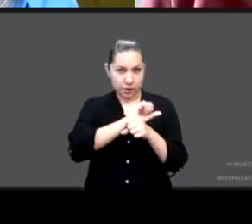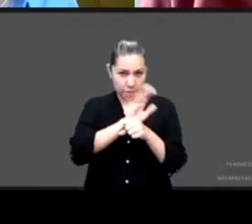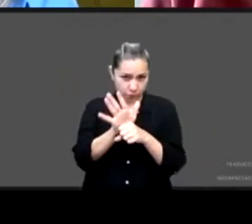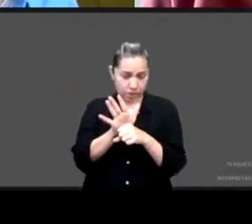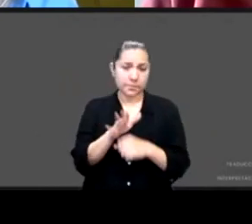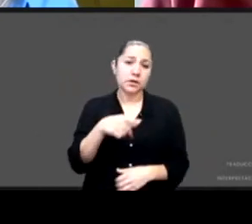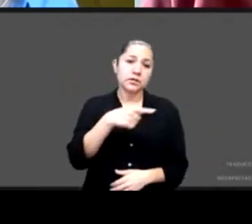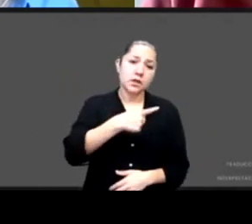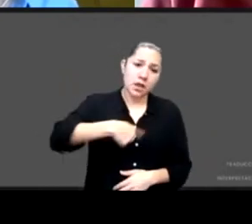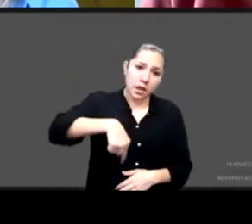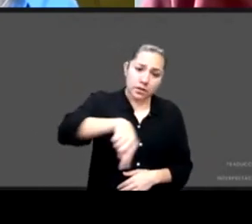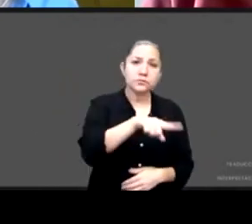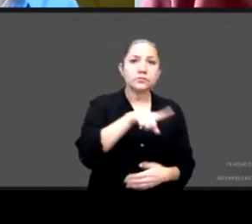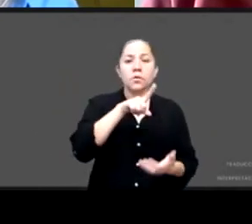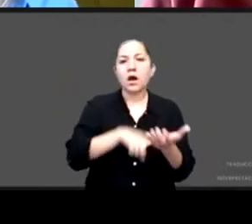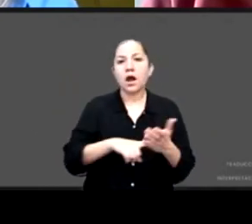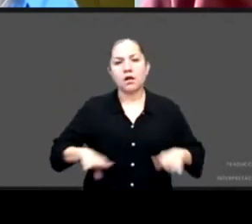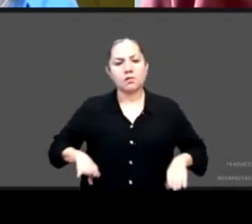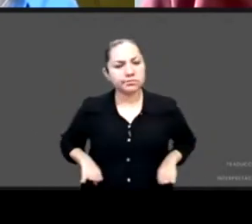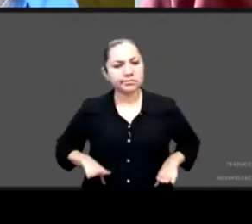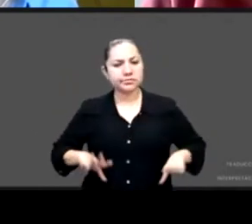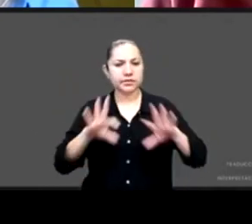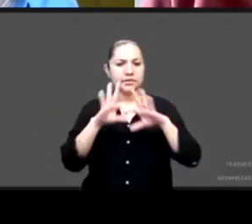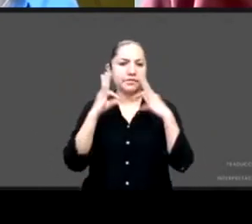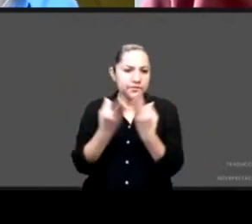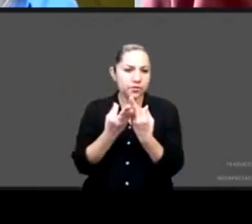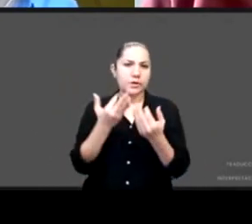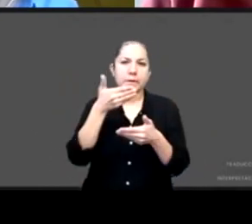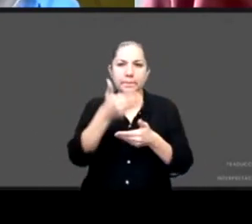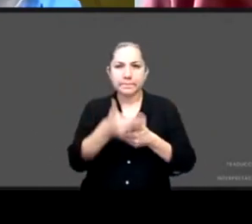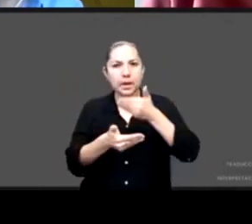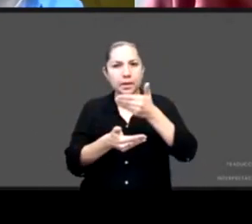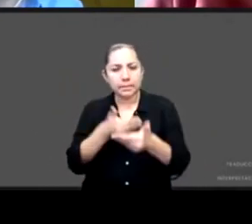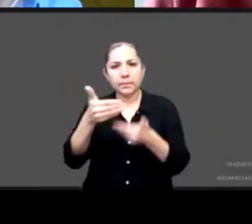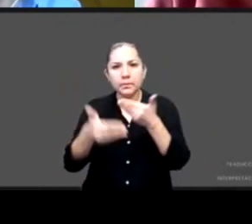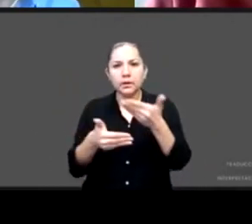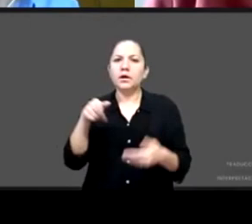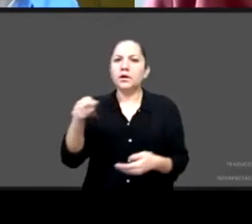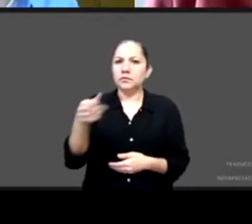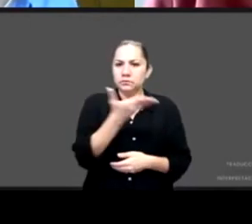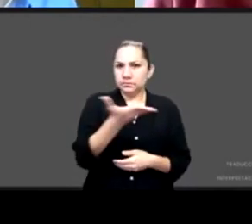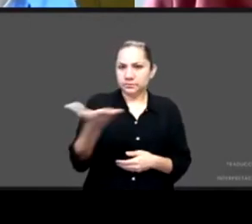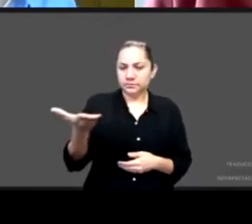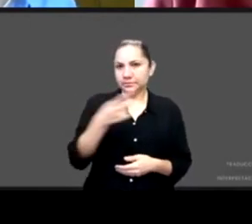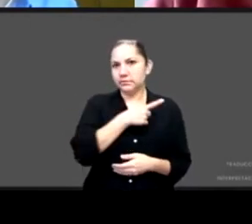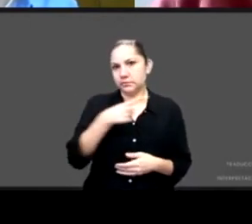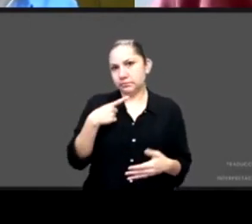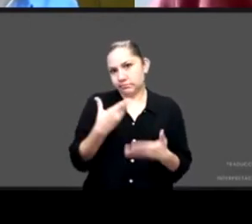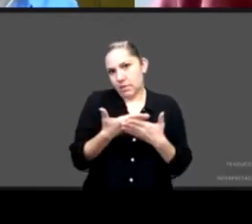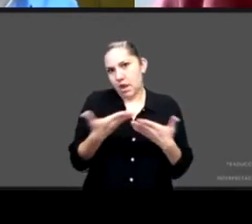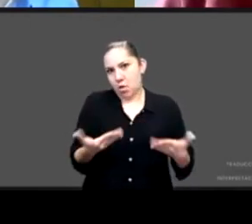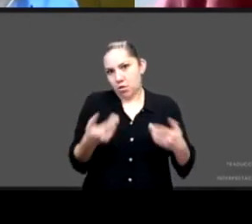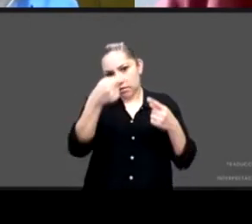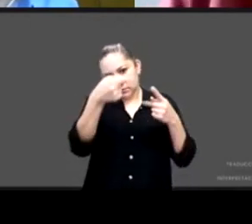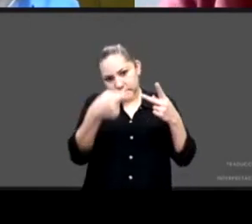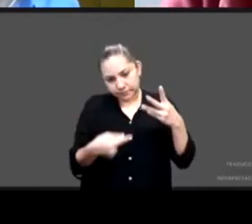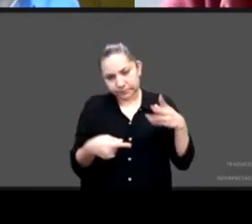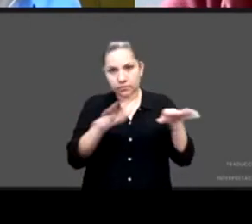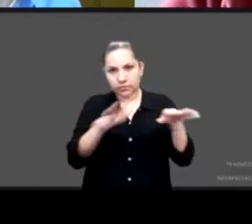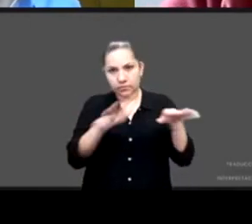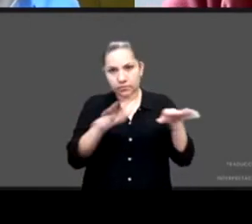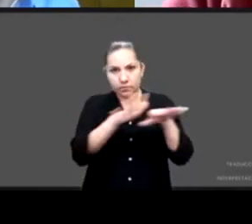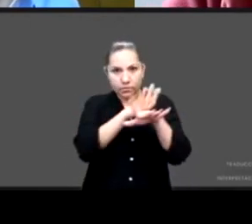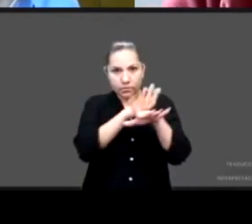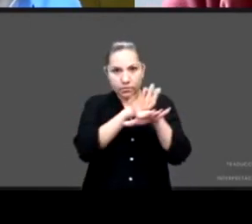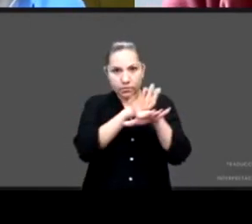Género y Salud Reproductiva realizó diferentes lineamientos para cómo vamos a dar continuidad con los servicios de salud sexual